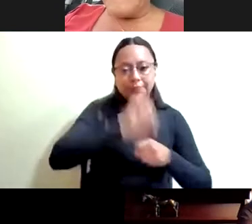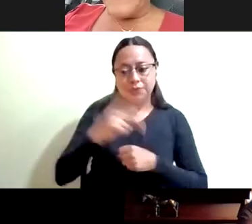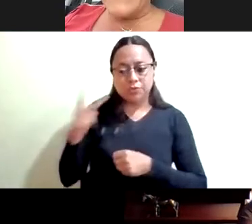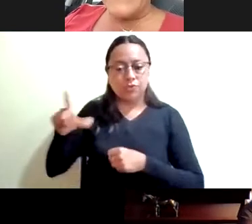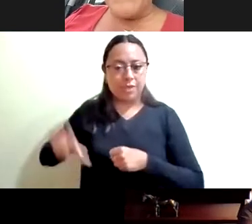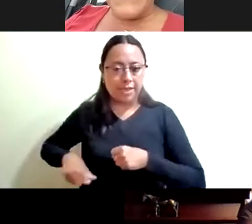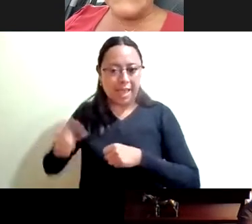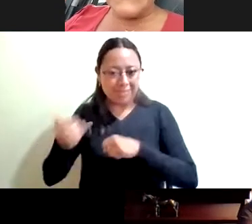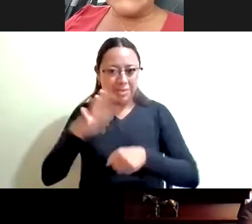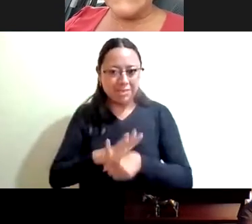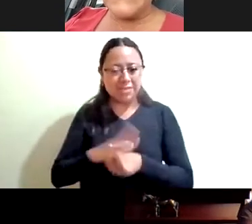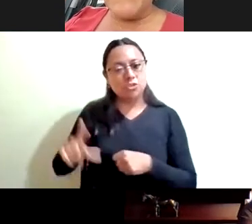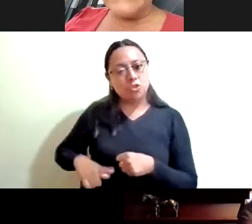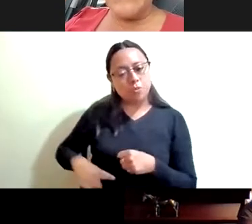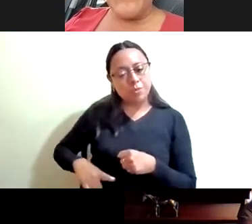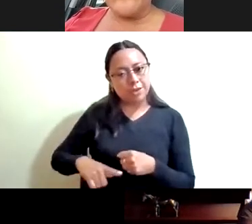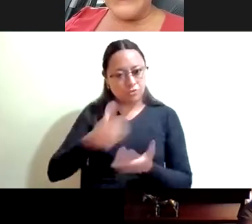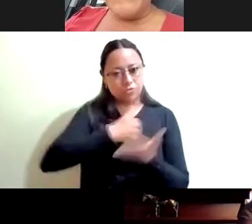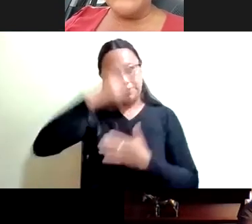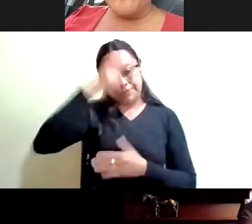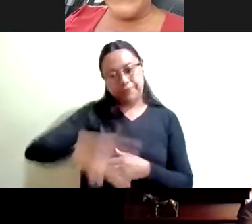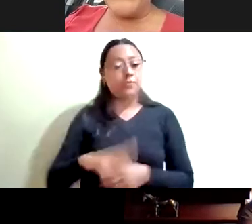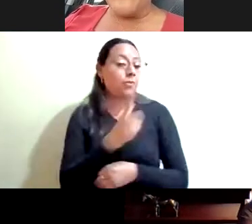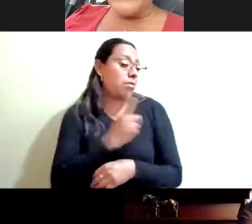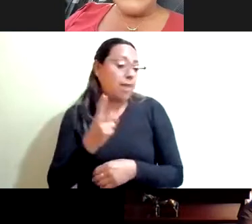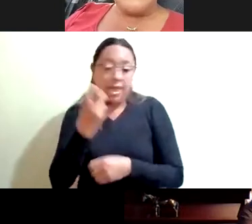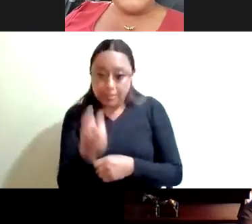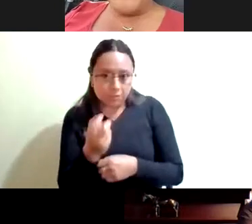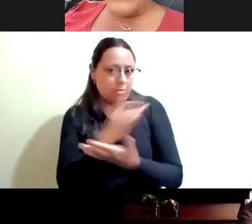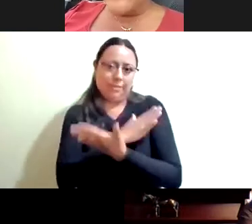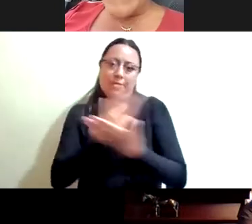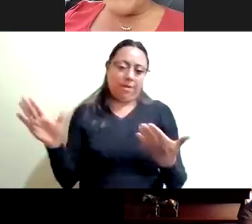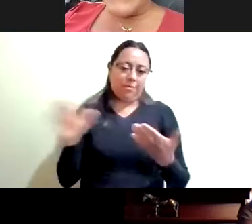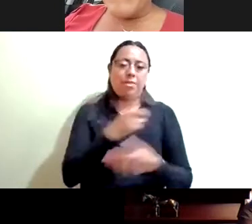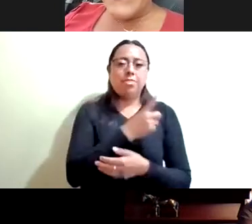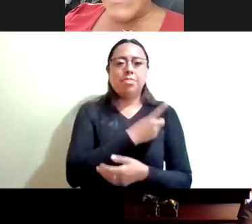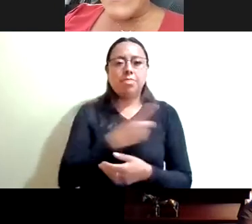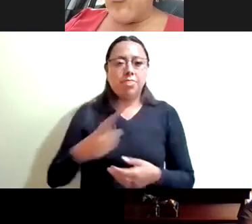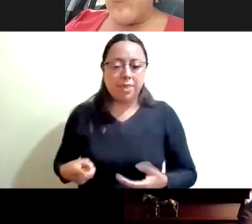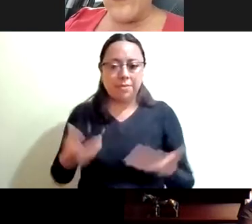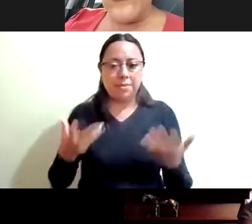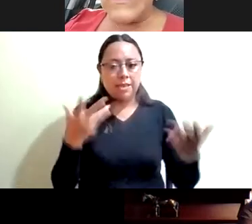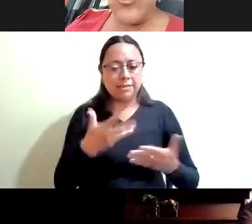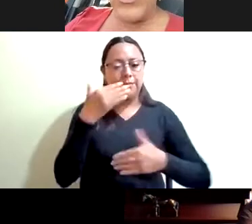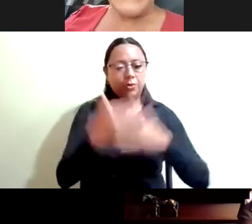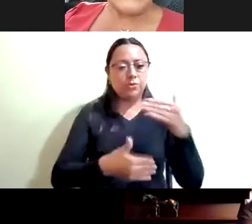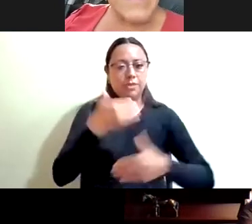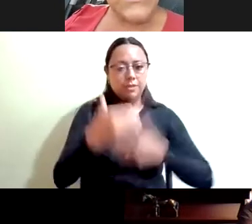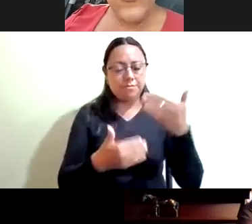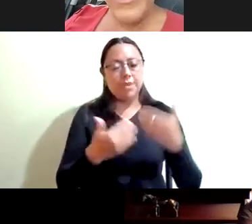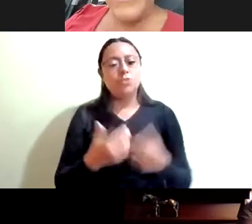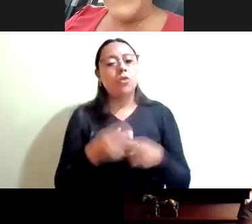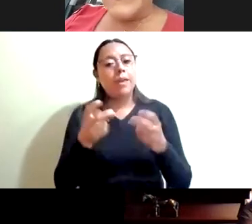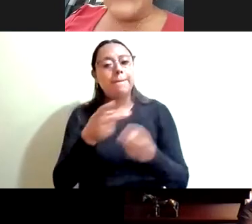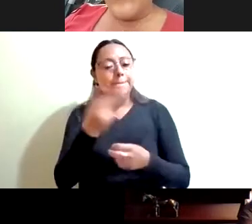local, debe realizarse a través del procedimiento previo de pregunta parlamentaria, como aconteció en el